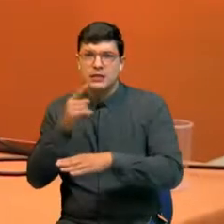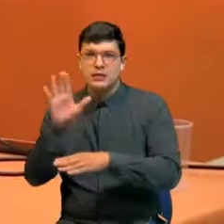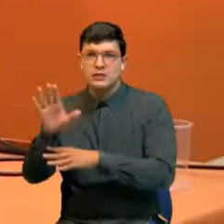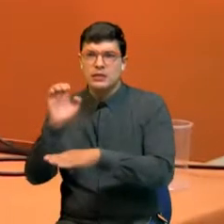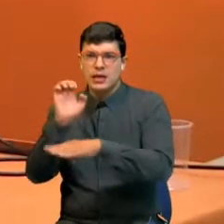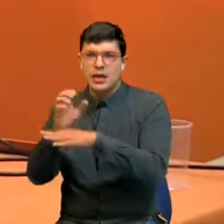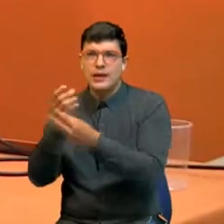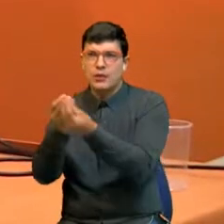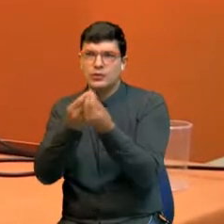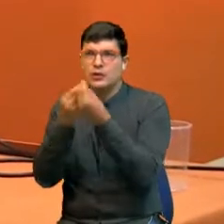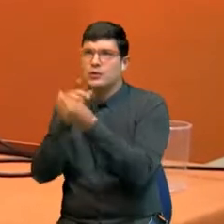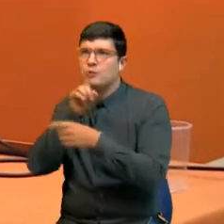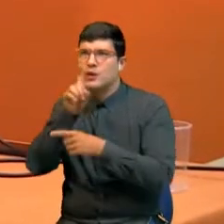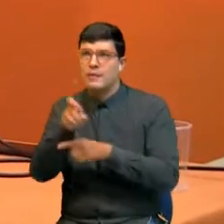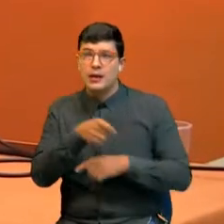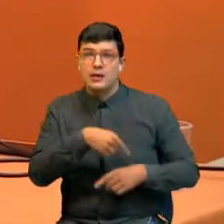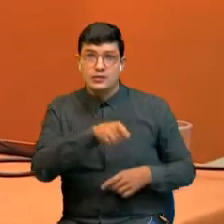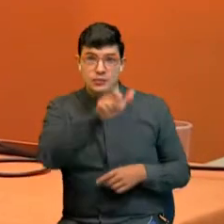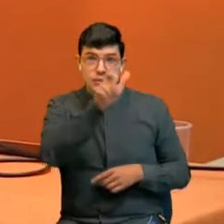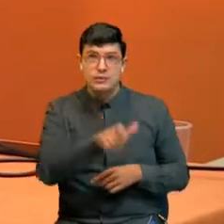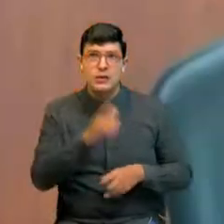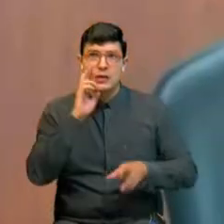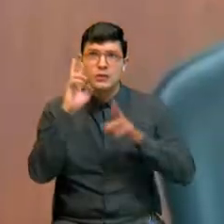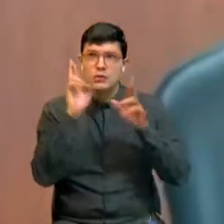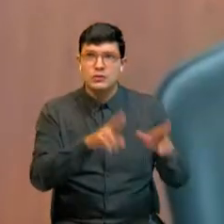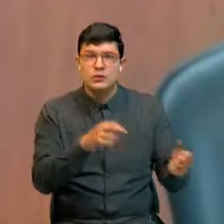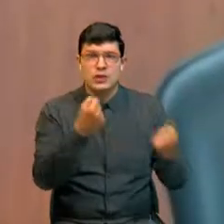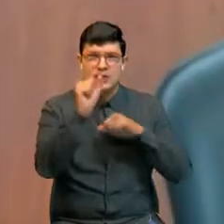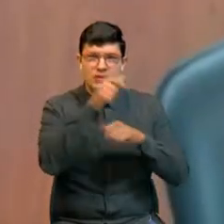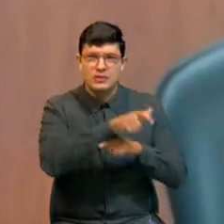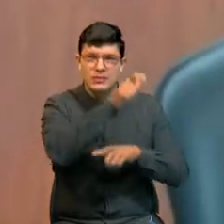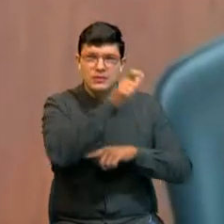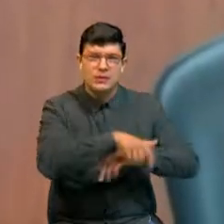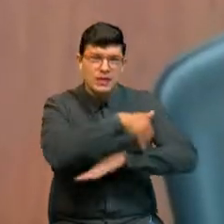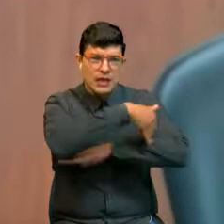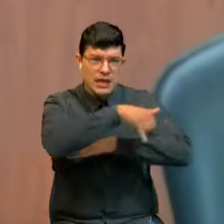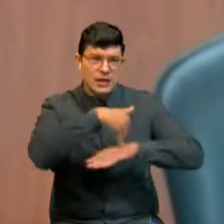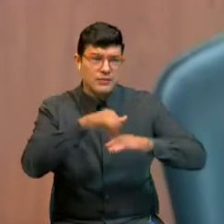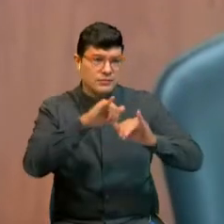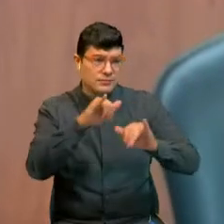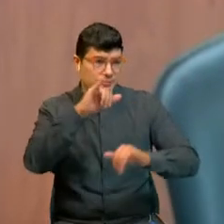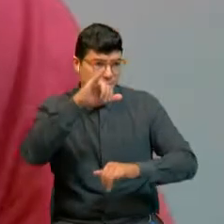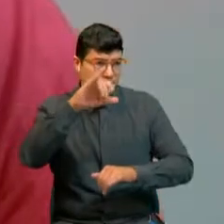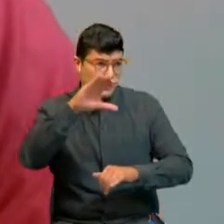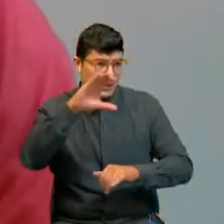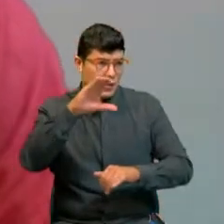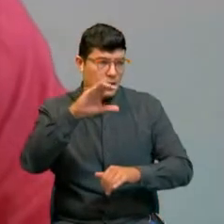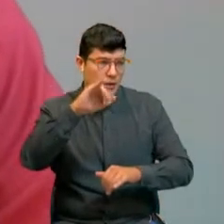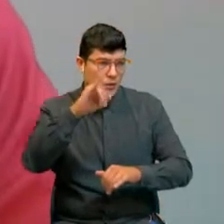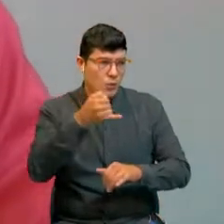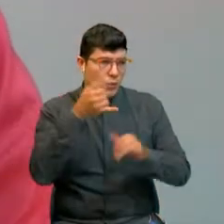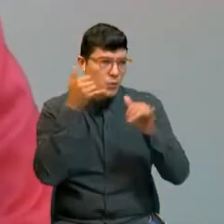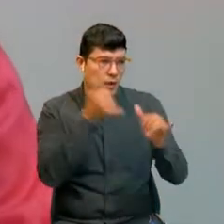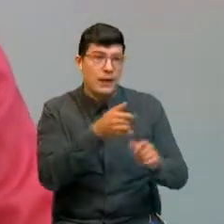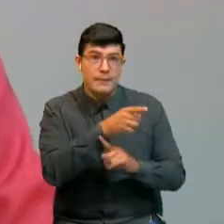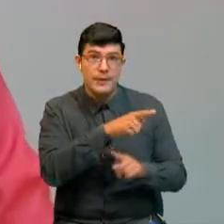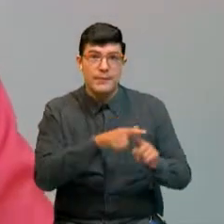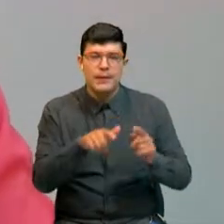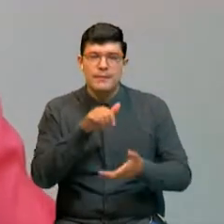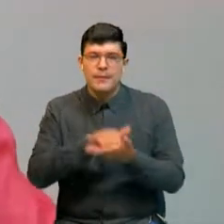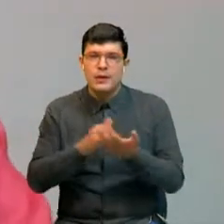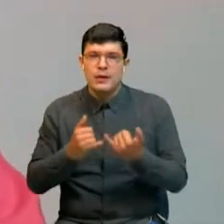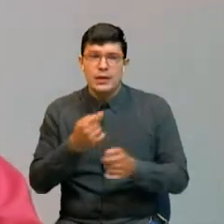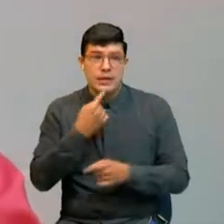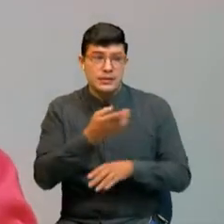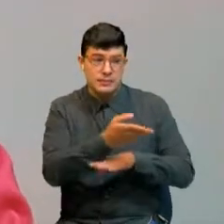Bucaramanga. Jaime Beltrán reconoció el triunfo del ingeniero Cárdenas, considerándolo como contundente. Aún así, le pidió